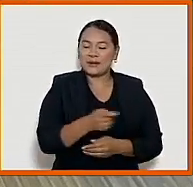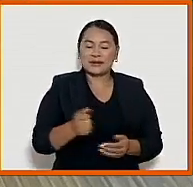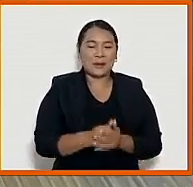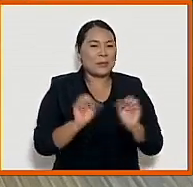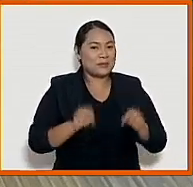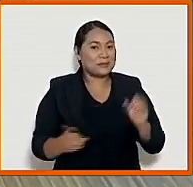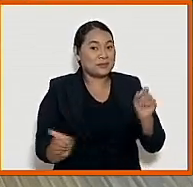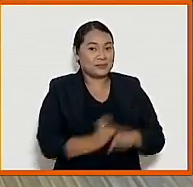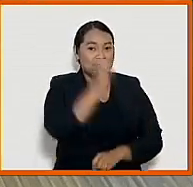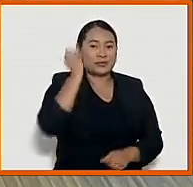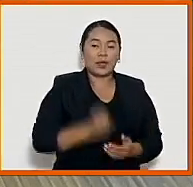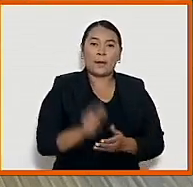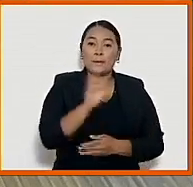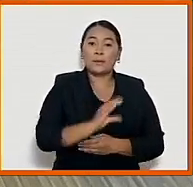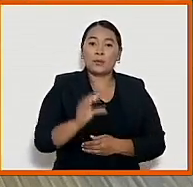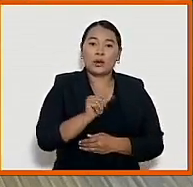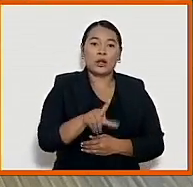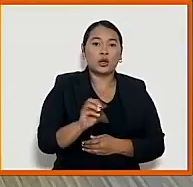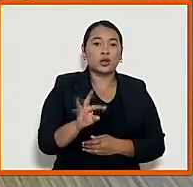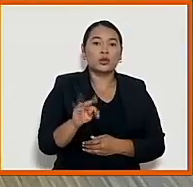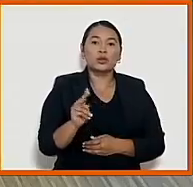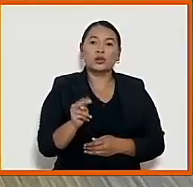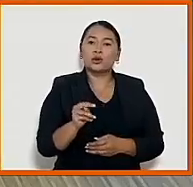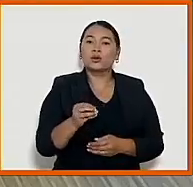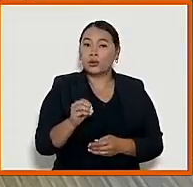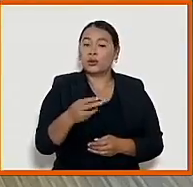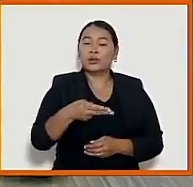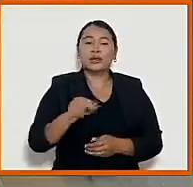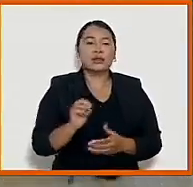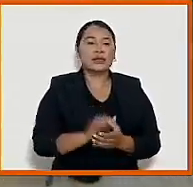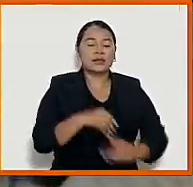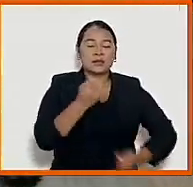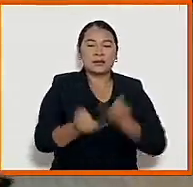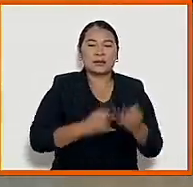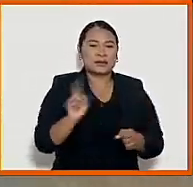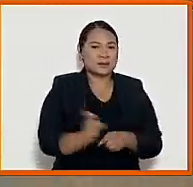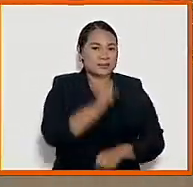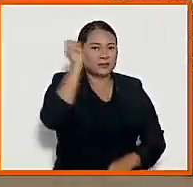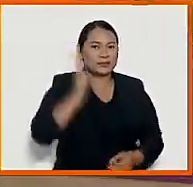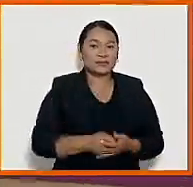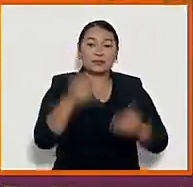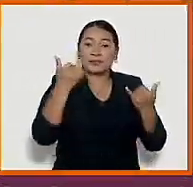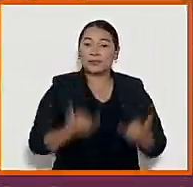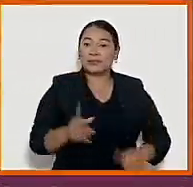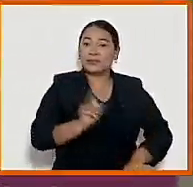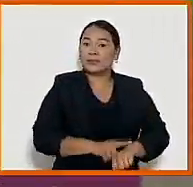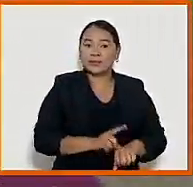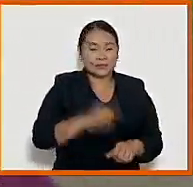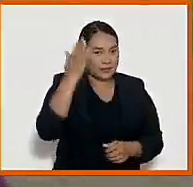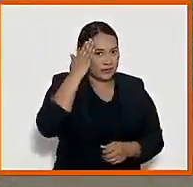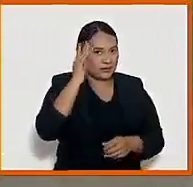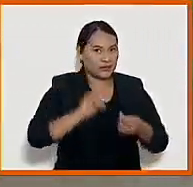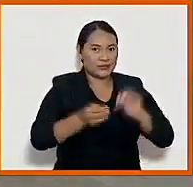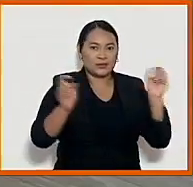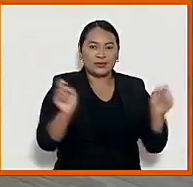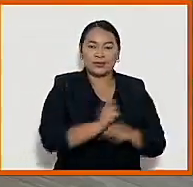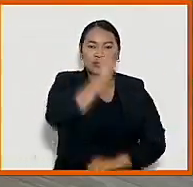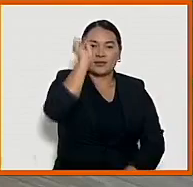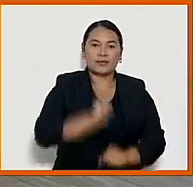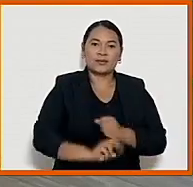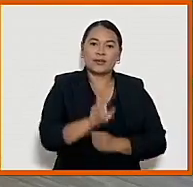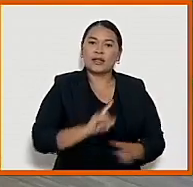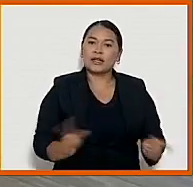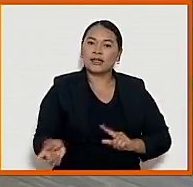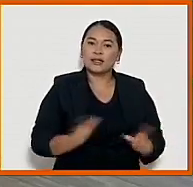a loto.hn y jugá. Ahora sí, vamos a conocer los números ganadores para premiados. Te deseo muchísima suerte y espero que tengas tu guía catracha en